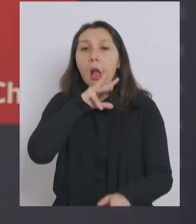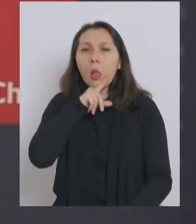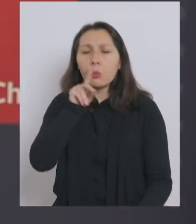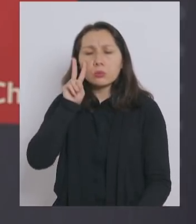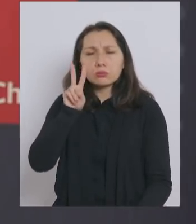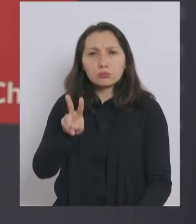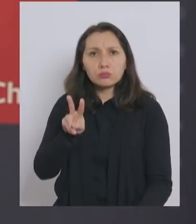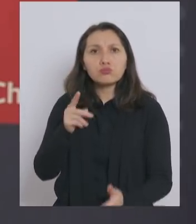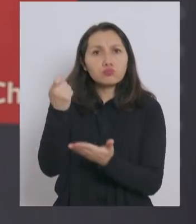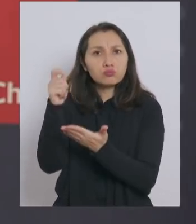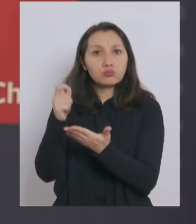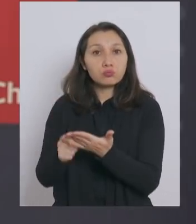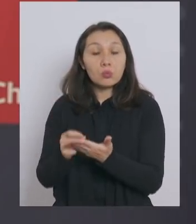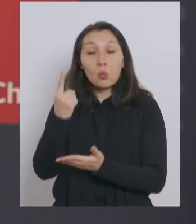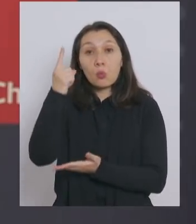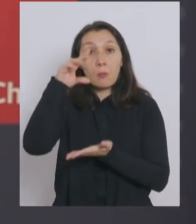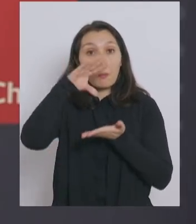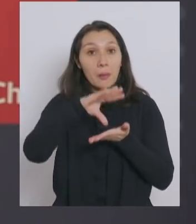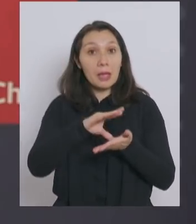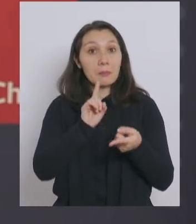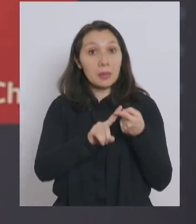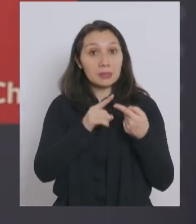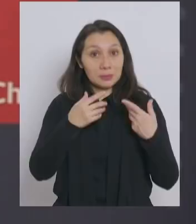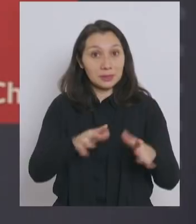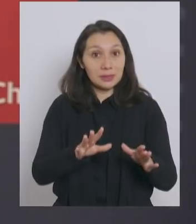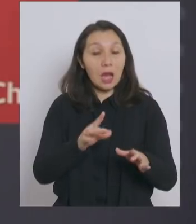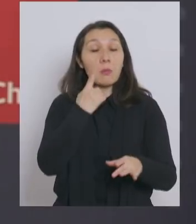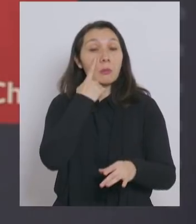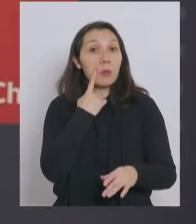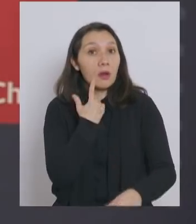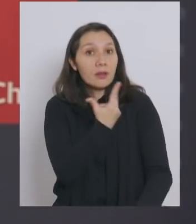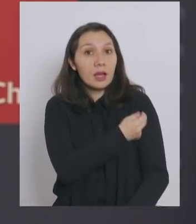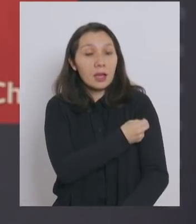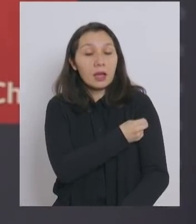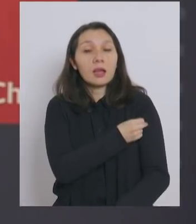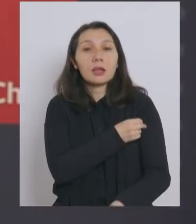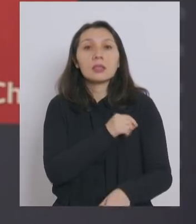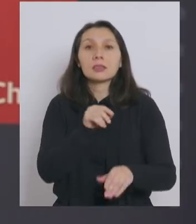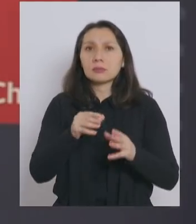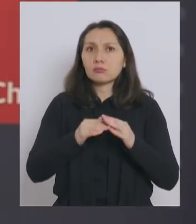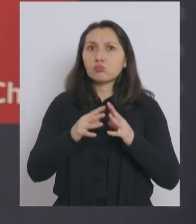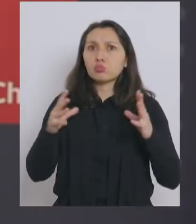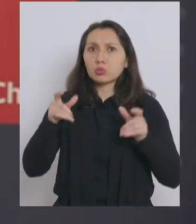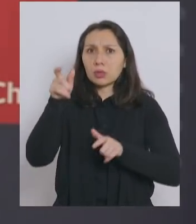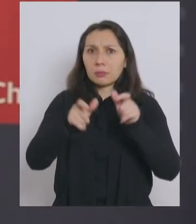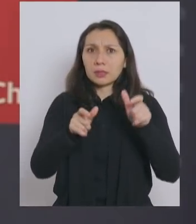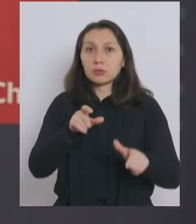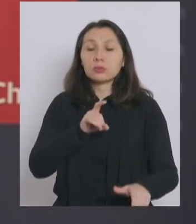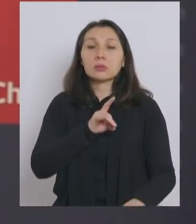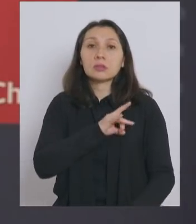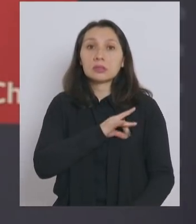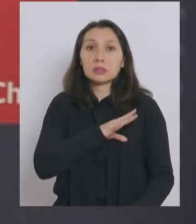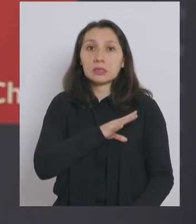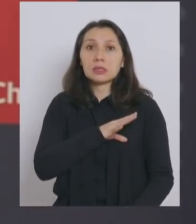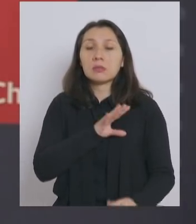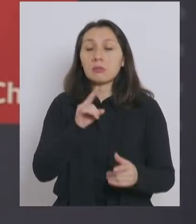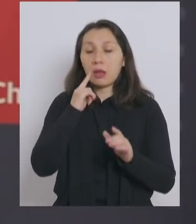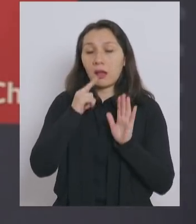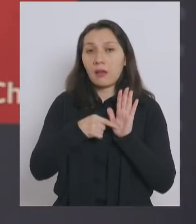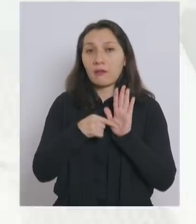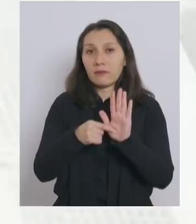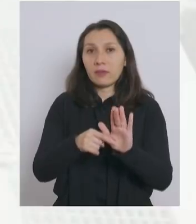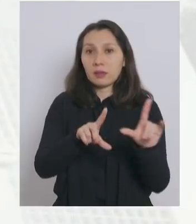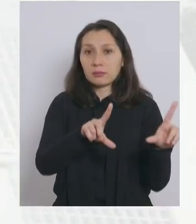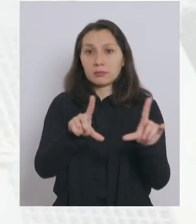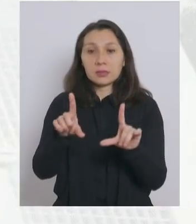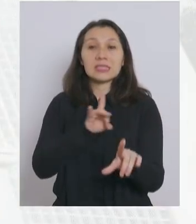importante destacar que uno de los países que participó una alta población de nuestro país fue, como aparece ahí en la